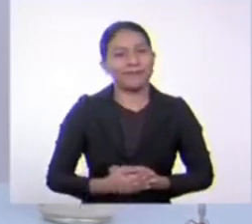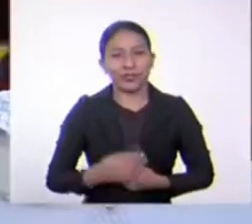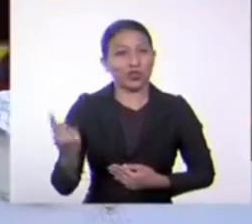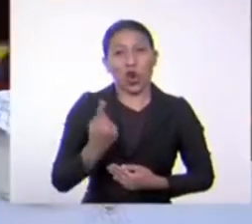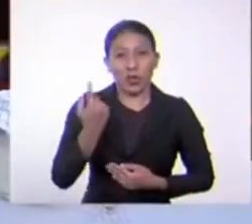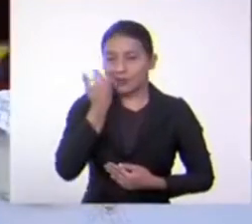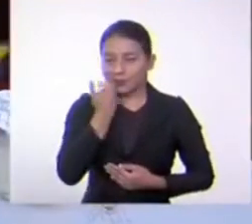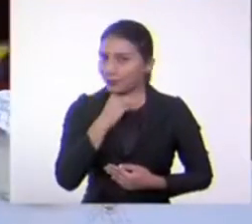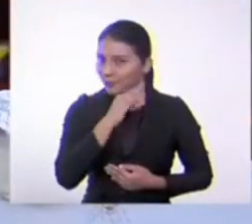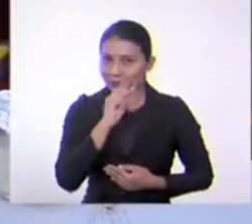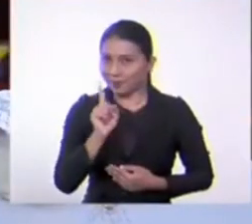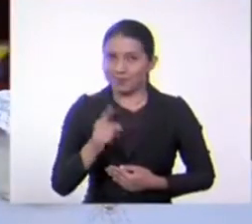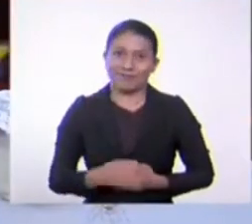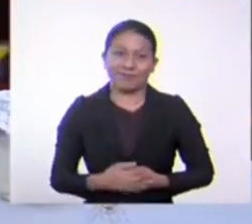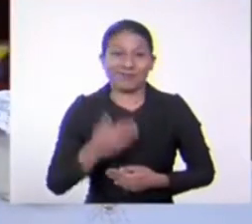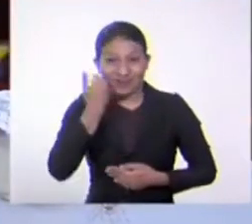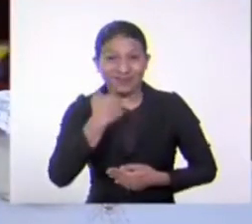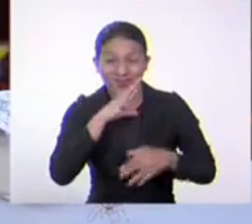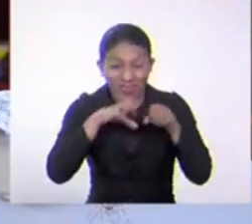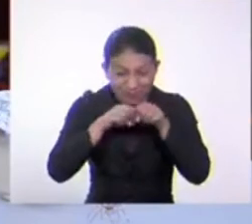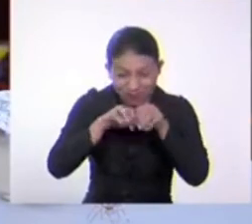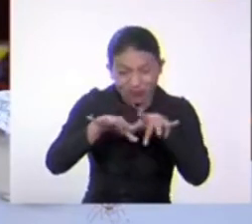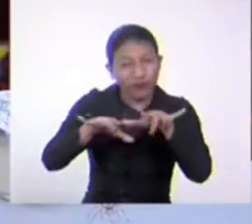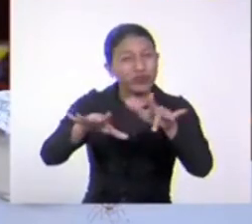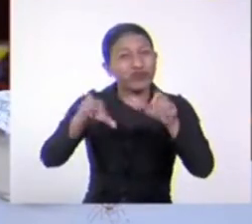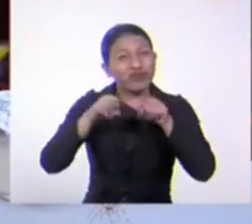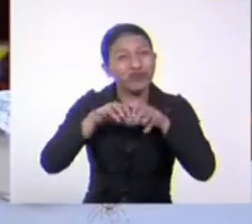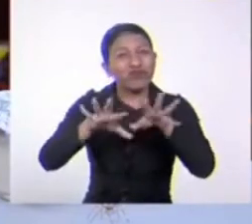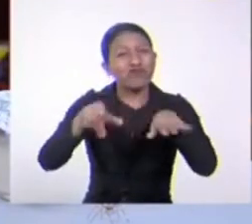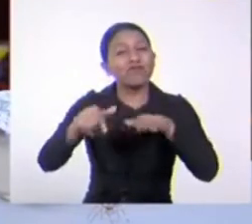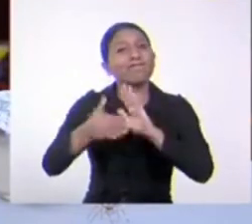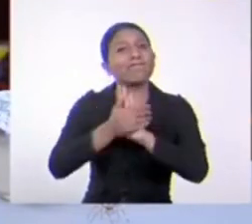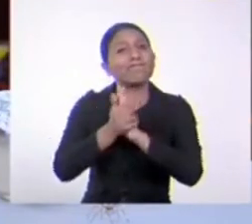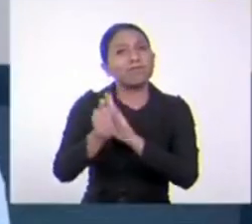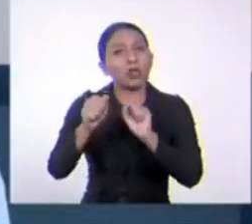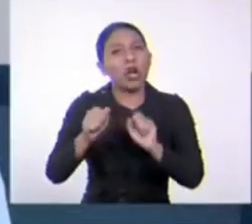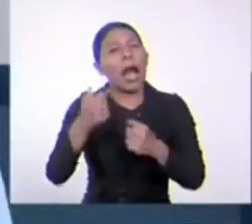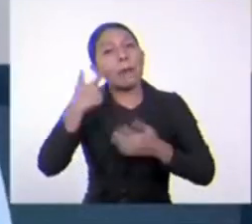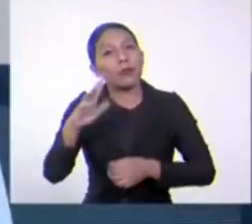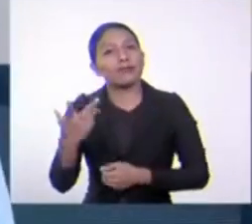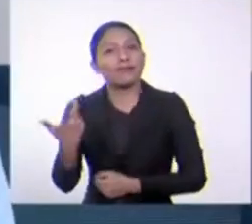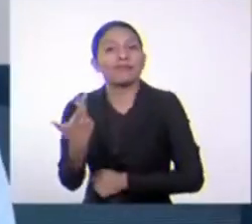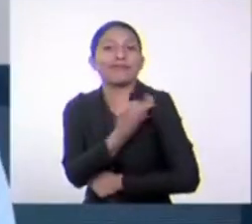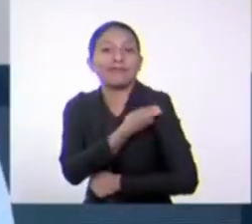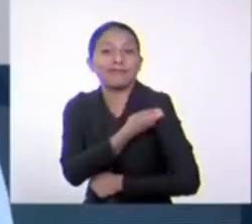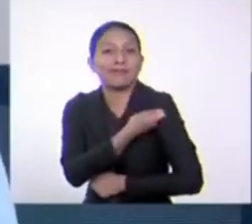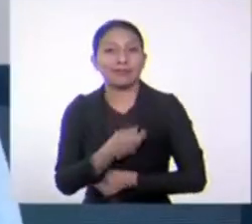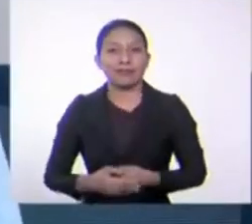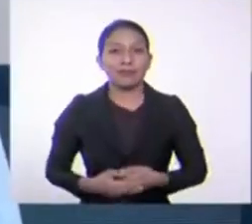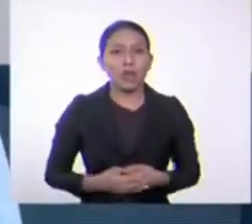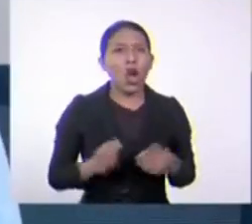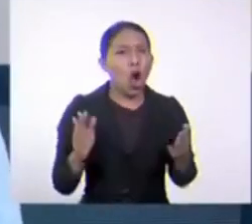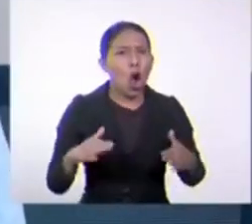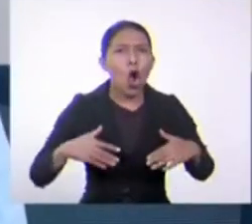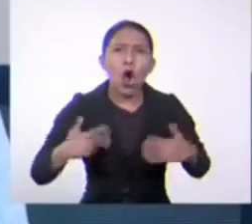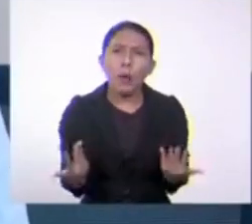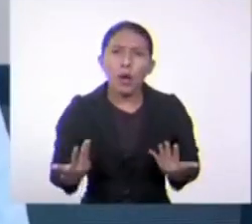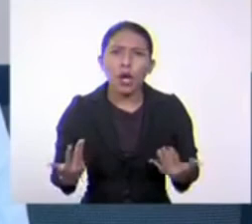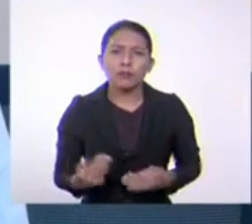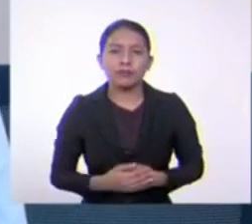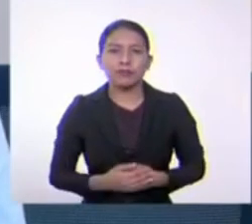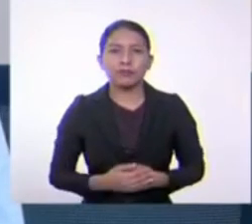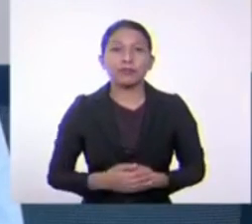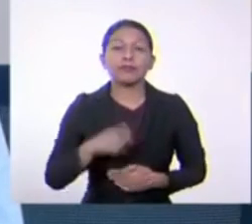así. Los virus, por estas mismas capacidades, pueden emplearse como vacunas. Para ello, Los virus sirven como